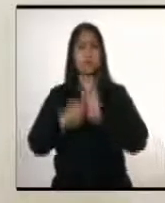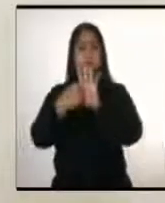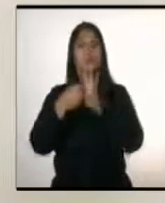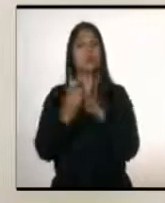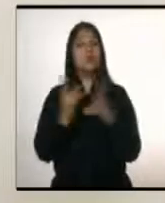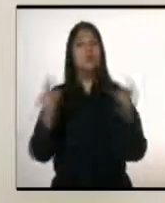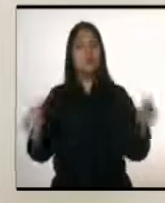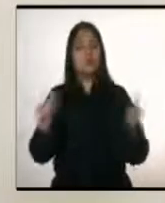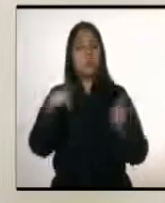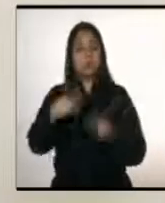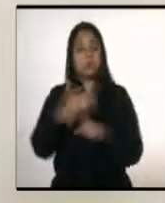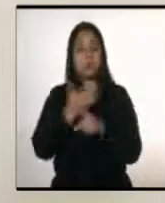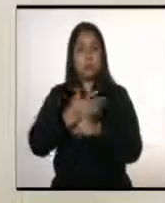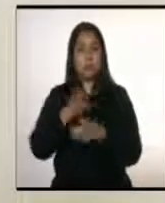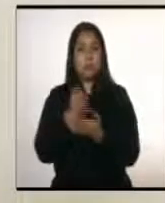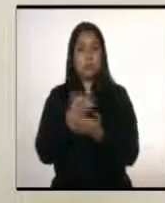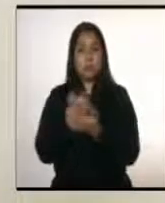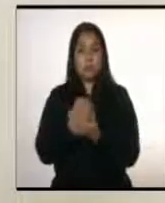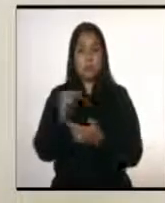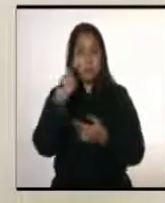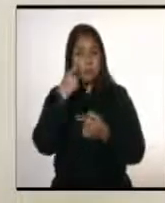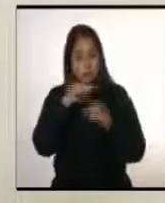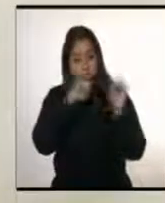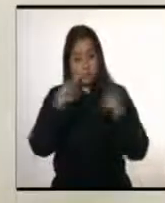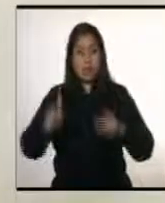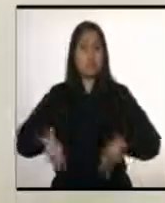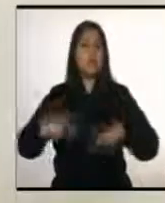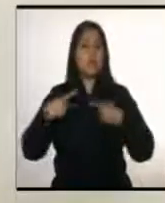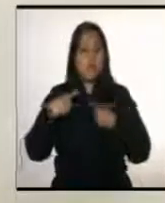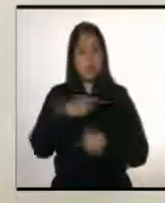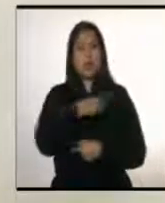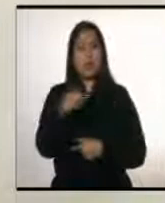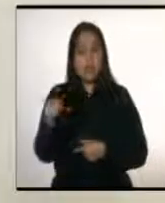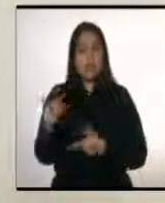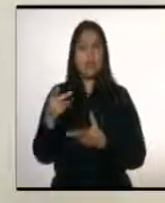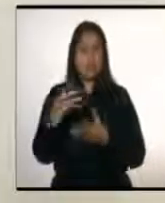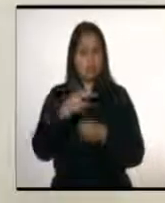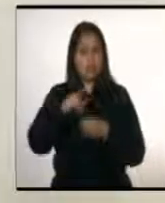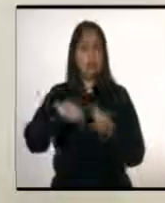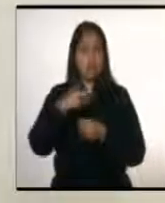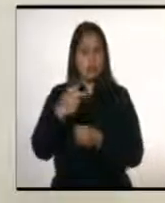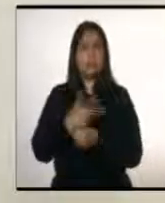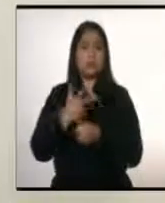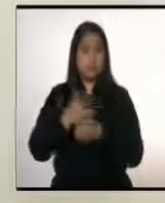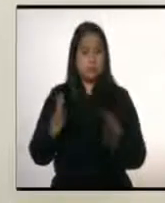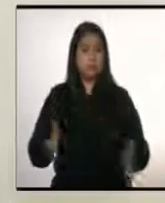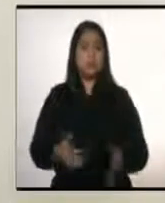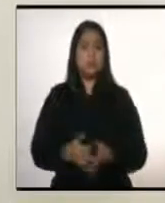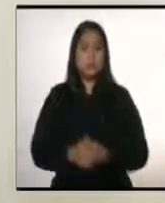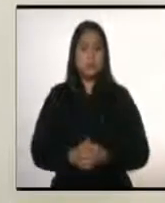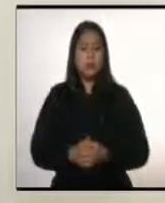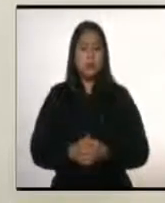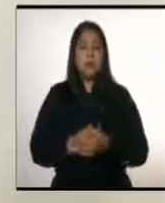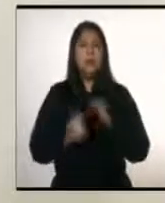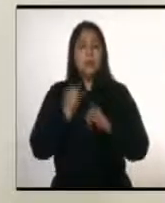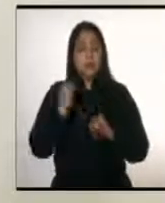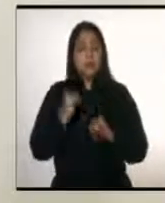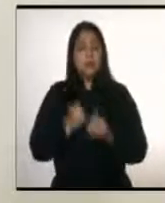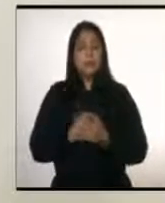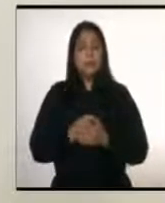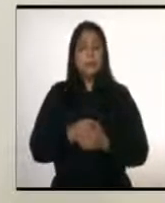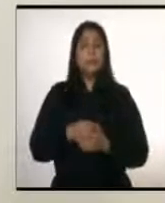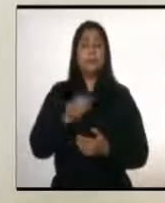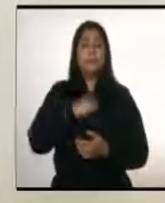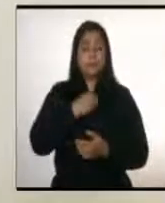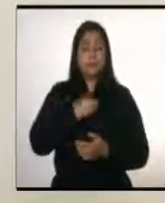problema económico que están viviendo la gran mayoría de las familias guatemaltecas. Por último, hago de